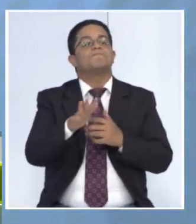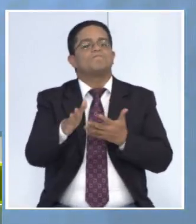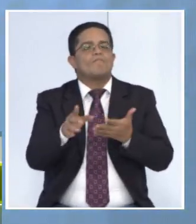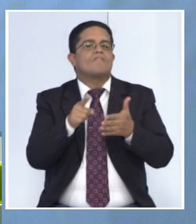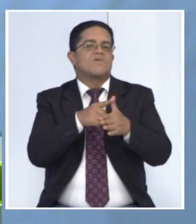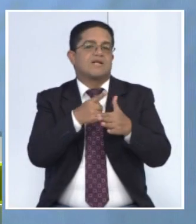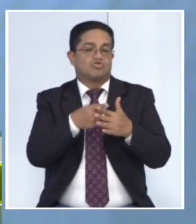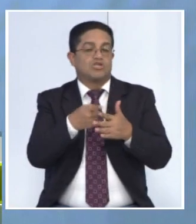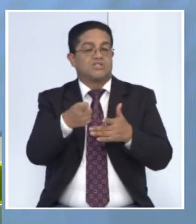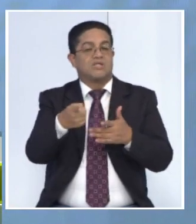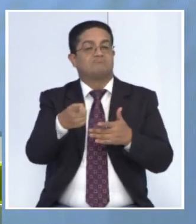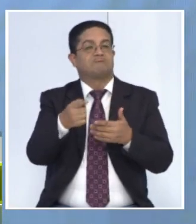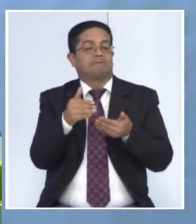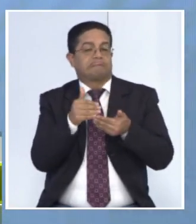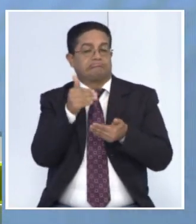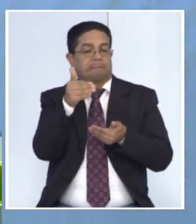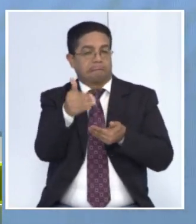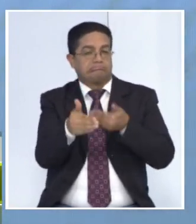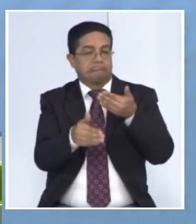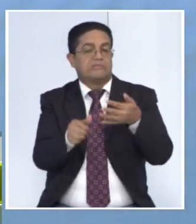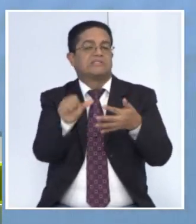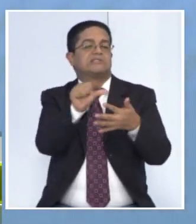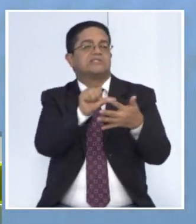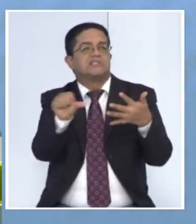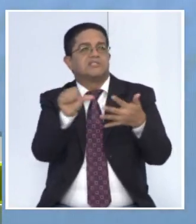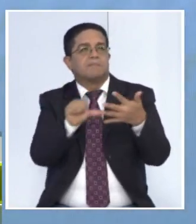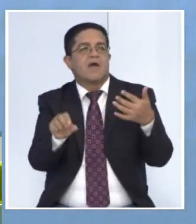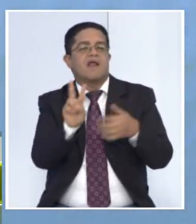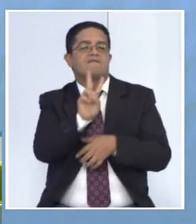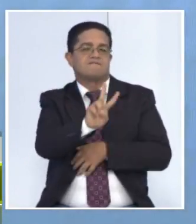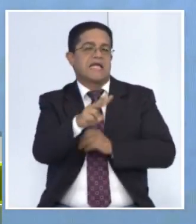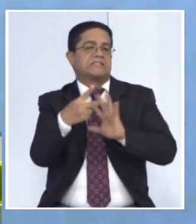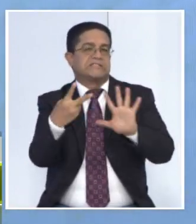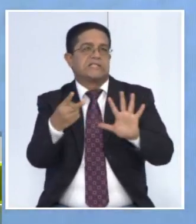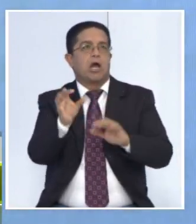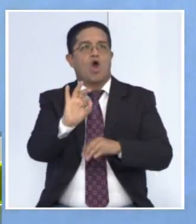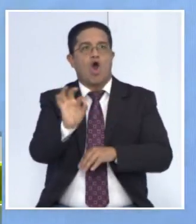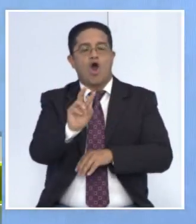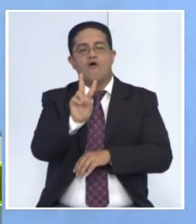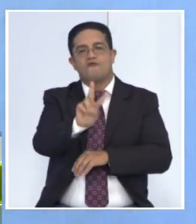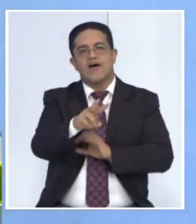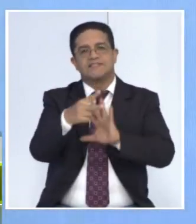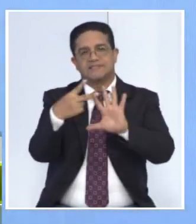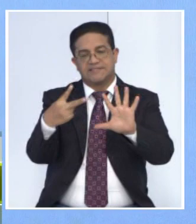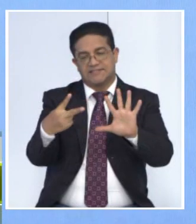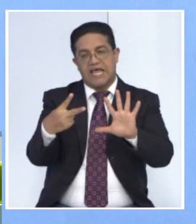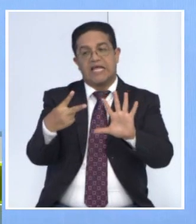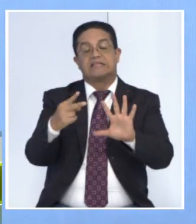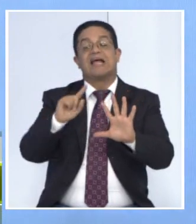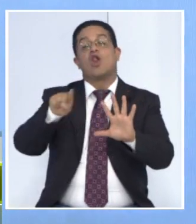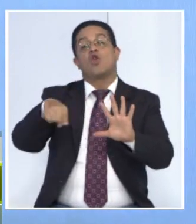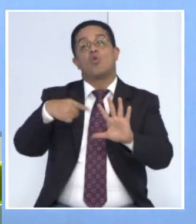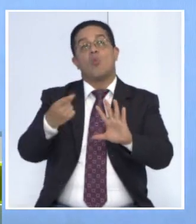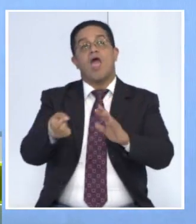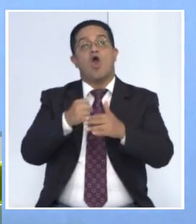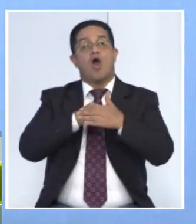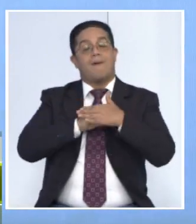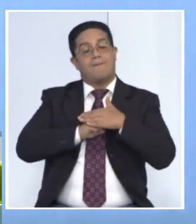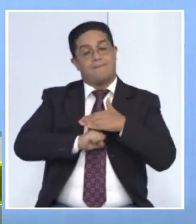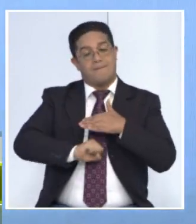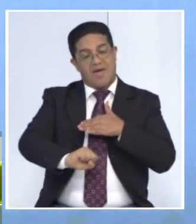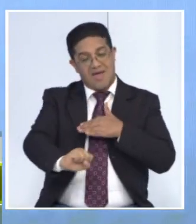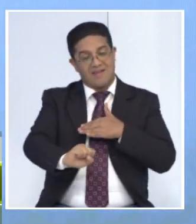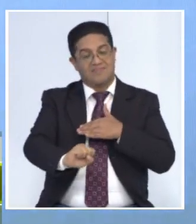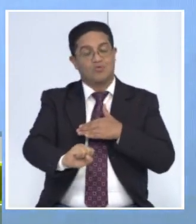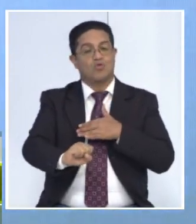durante las semanas 26 a 27 del embarazo y luego en el parto, si la madre se expone